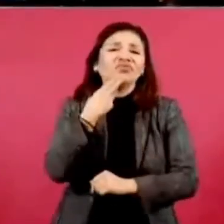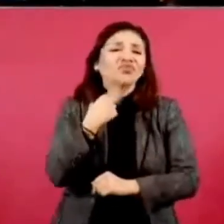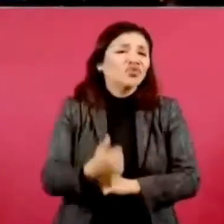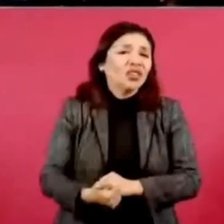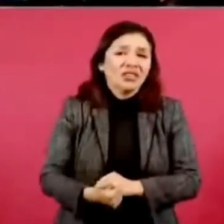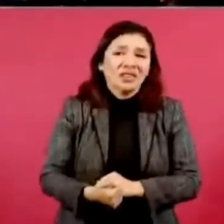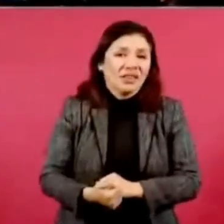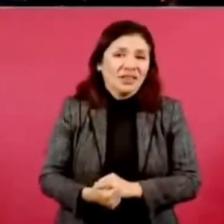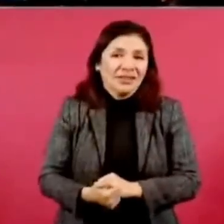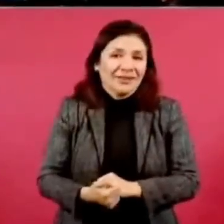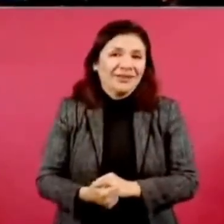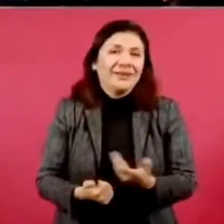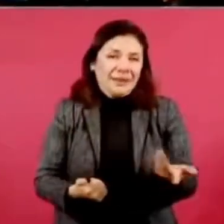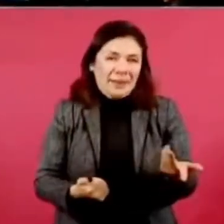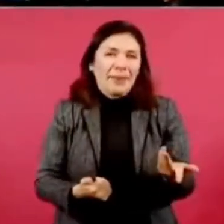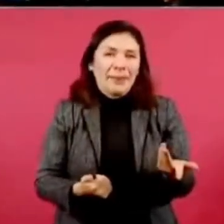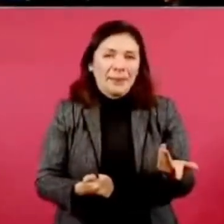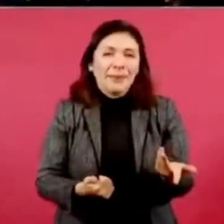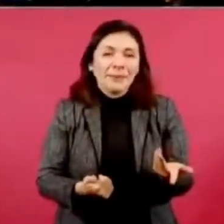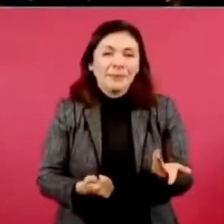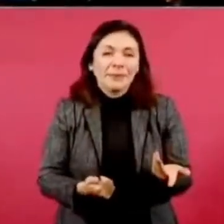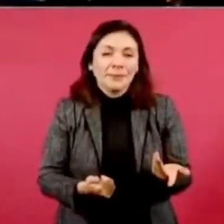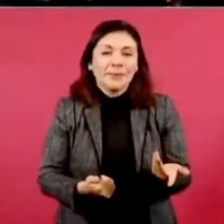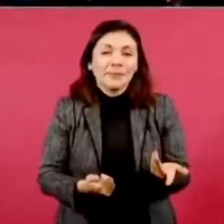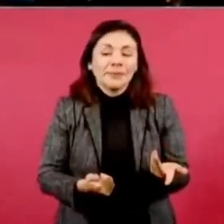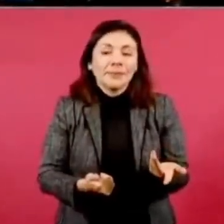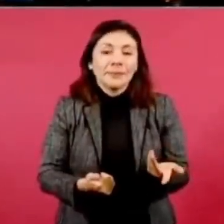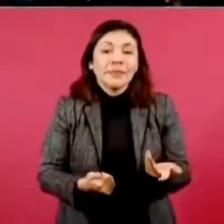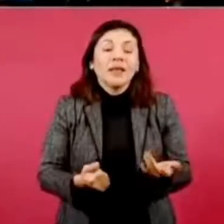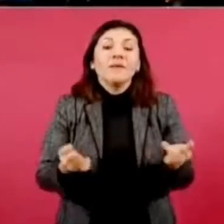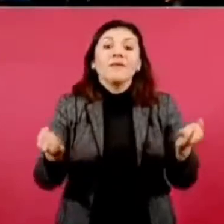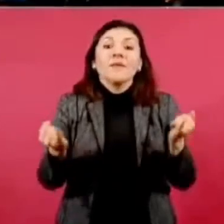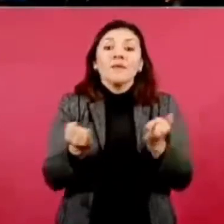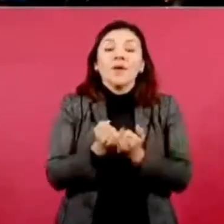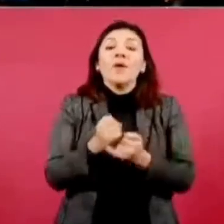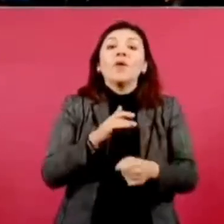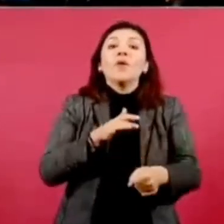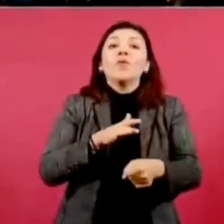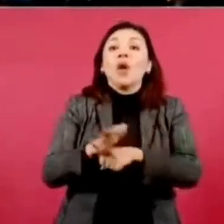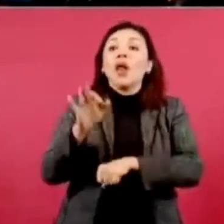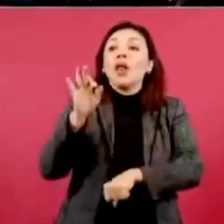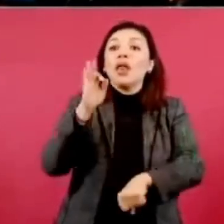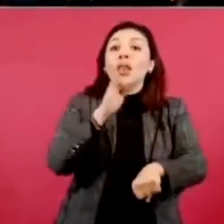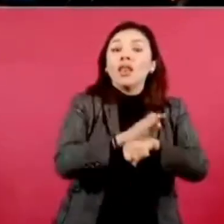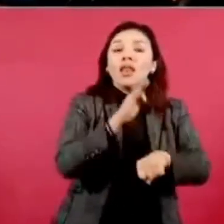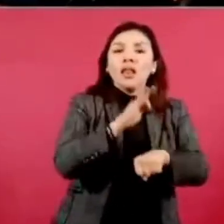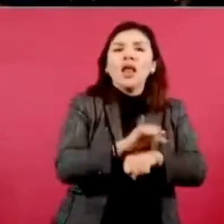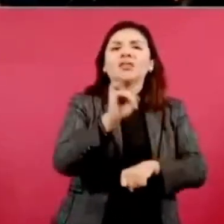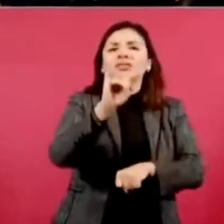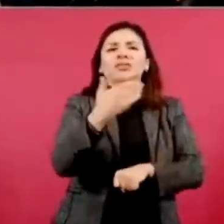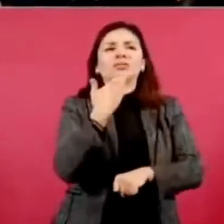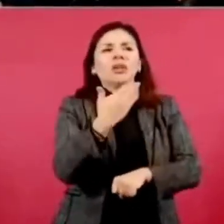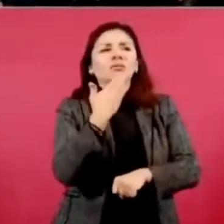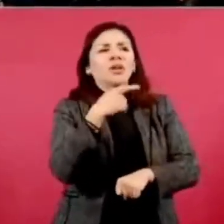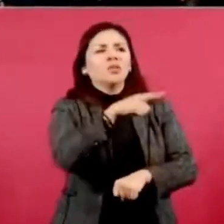Entonces, parte de las concesiones era también permitir el nepotismo,